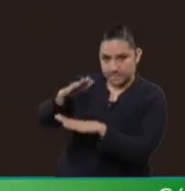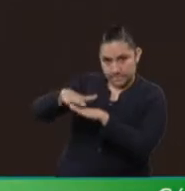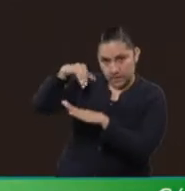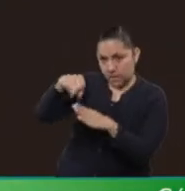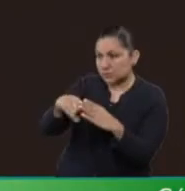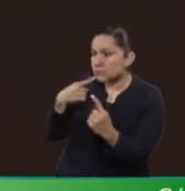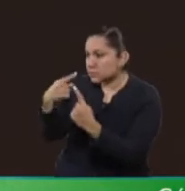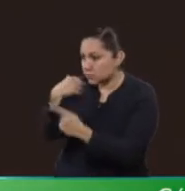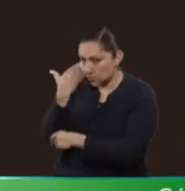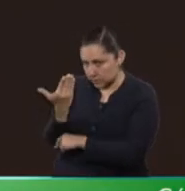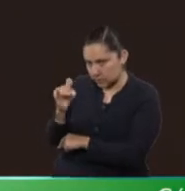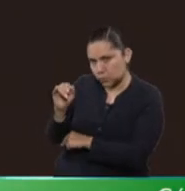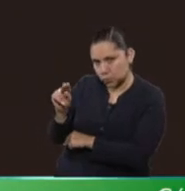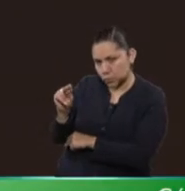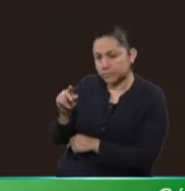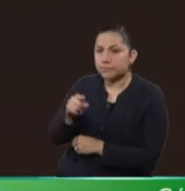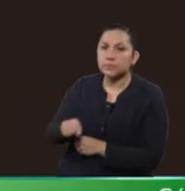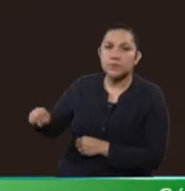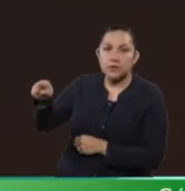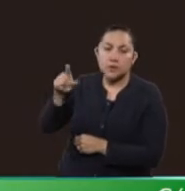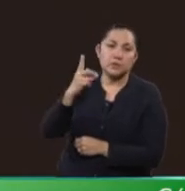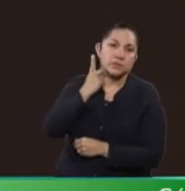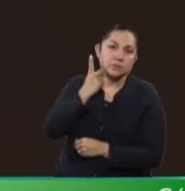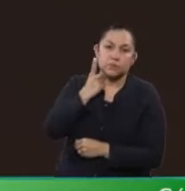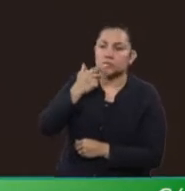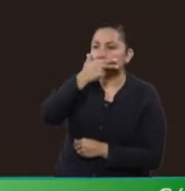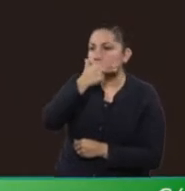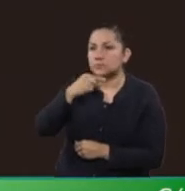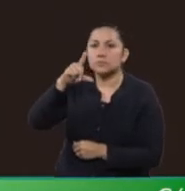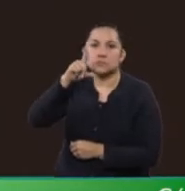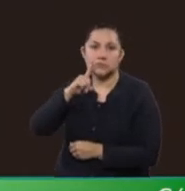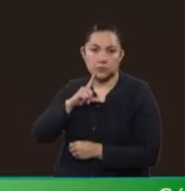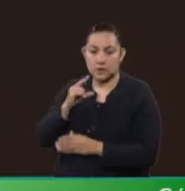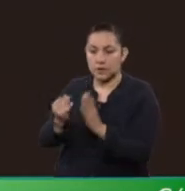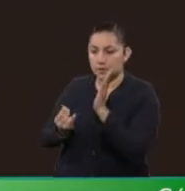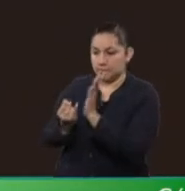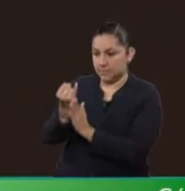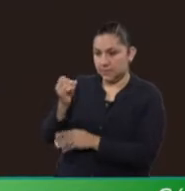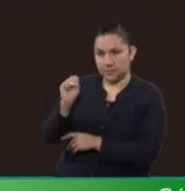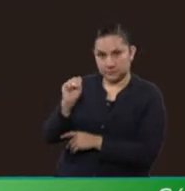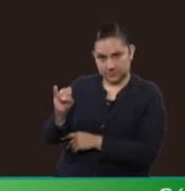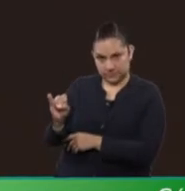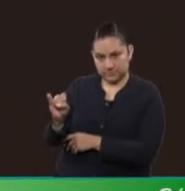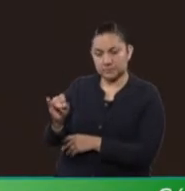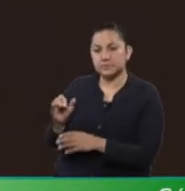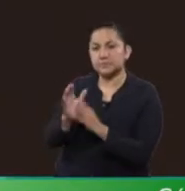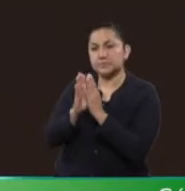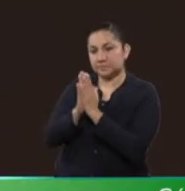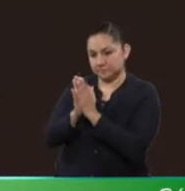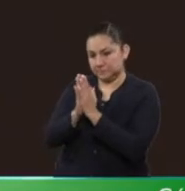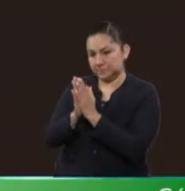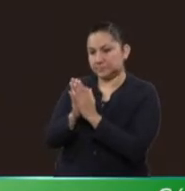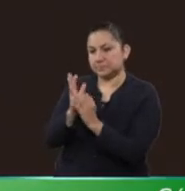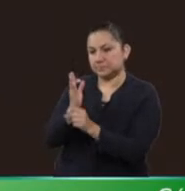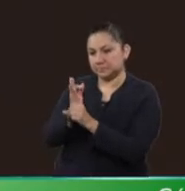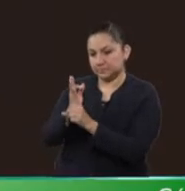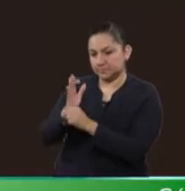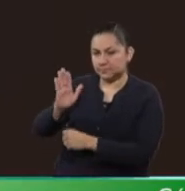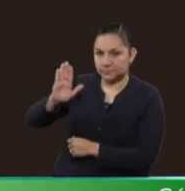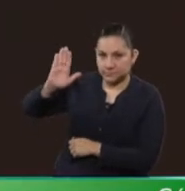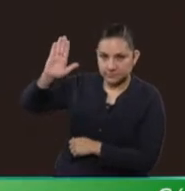discusión las diputadas y los diputados que estén por la afirmativa